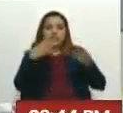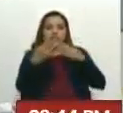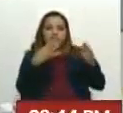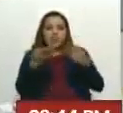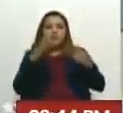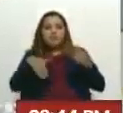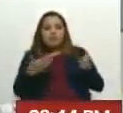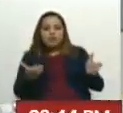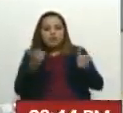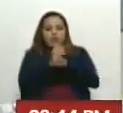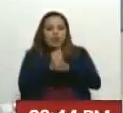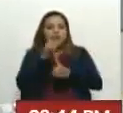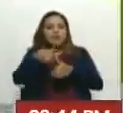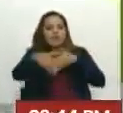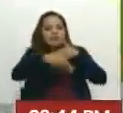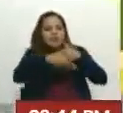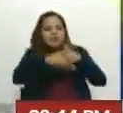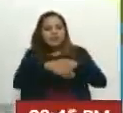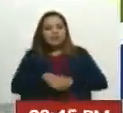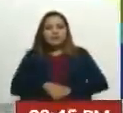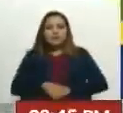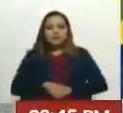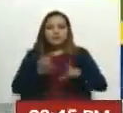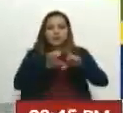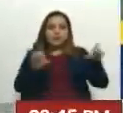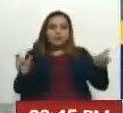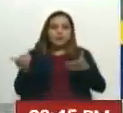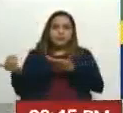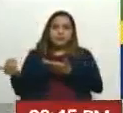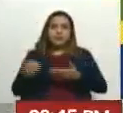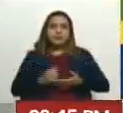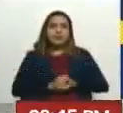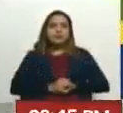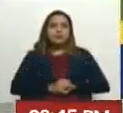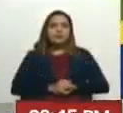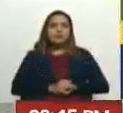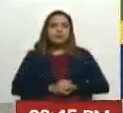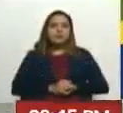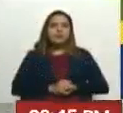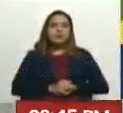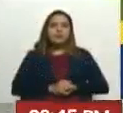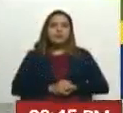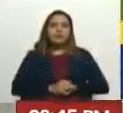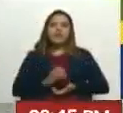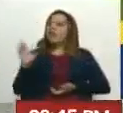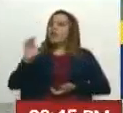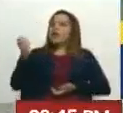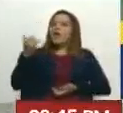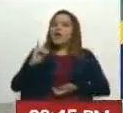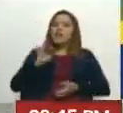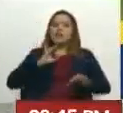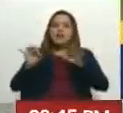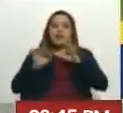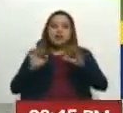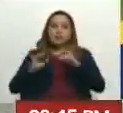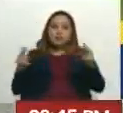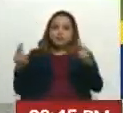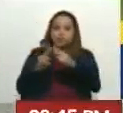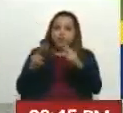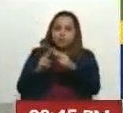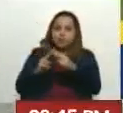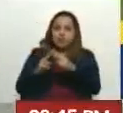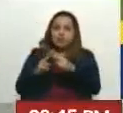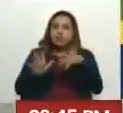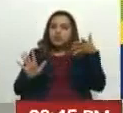fesitpb.com.be, y las redes sociales del festival. En Caracas, además de estos teatros que ya has mencionado, que son los teatros más conocidos, que es la referencia hoy día